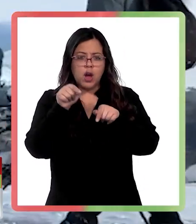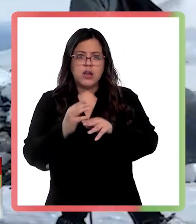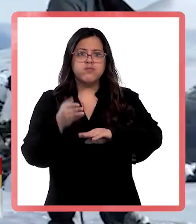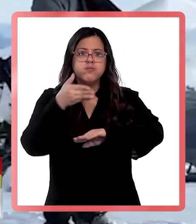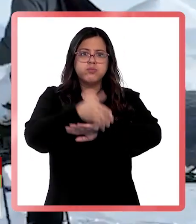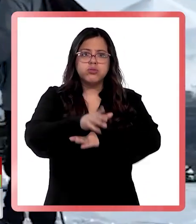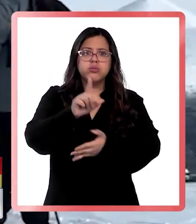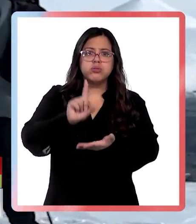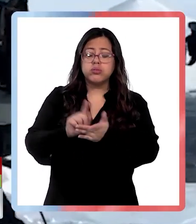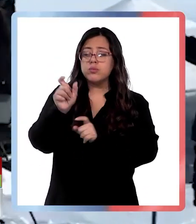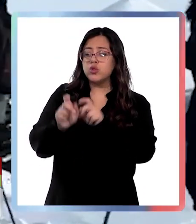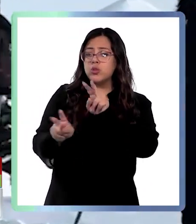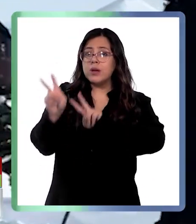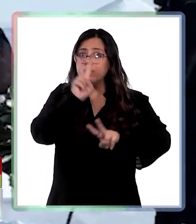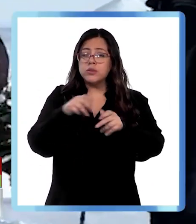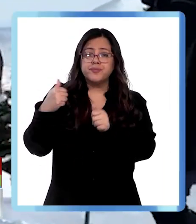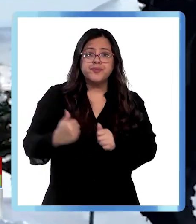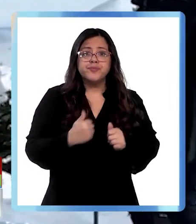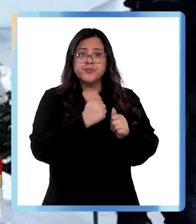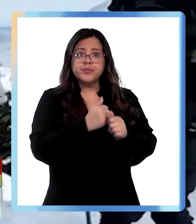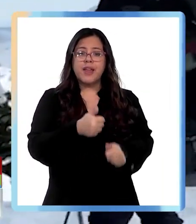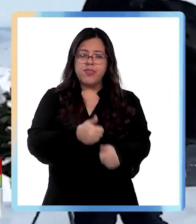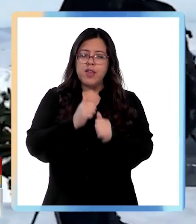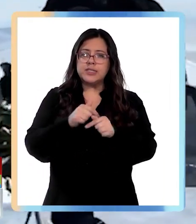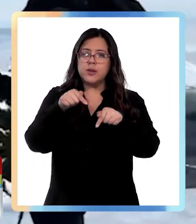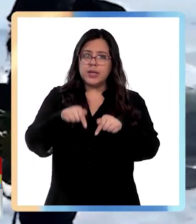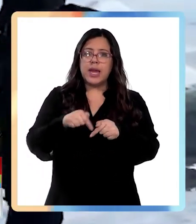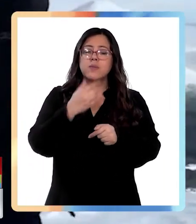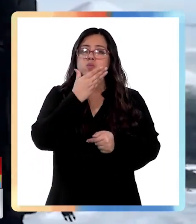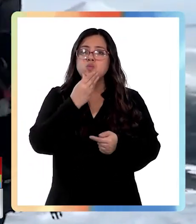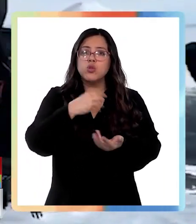guías y operadores turísticos de este lugar se han propuesto un desafío